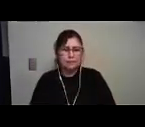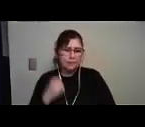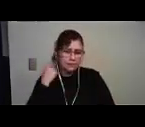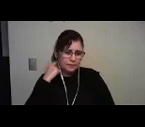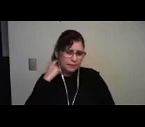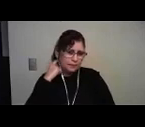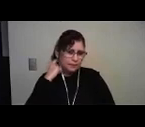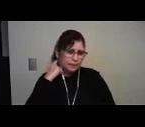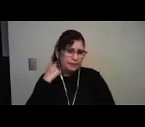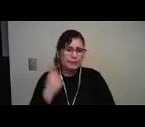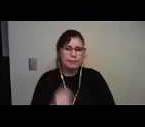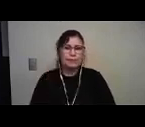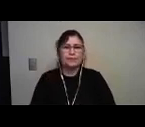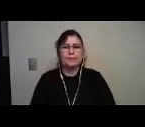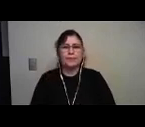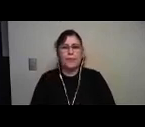Ahí sí.